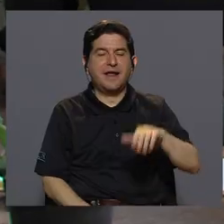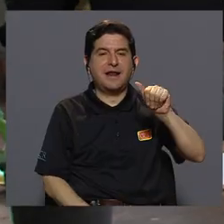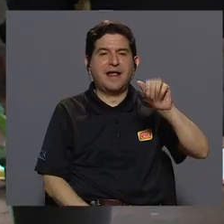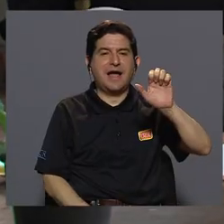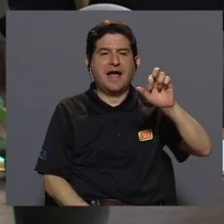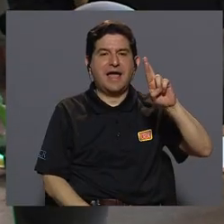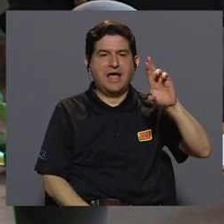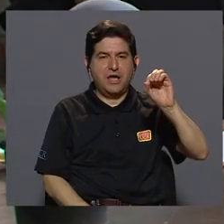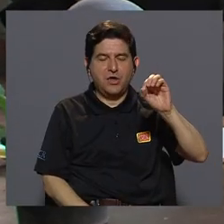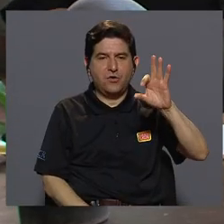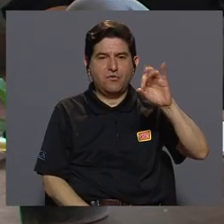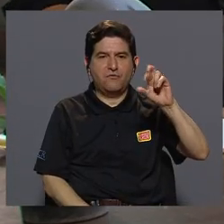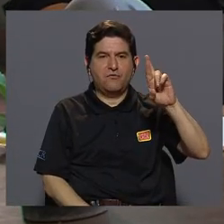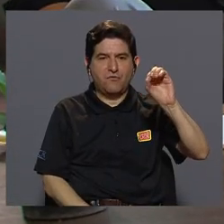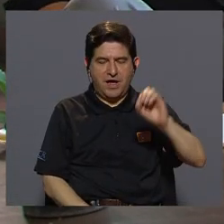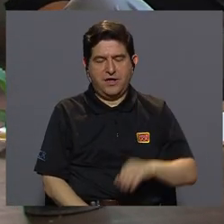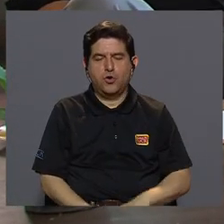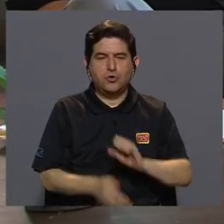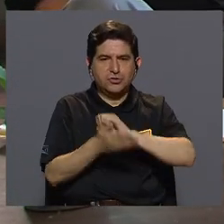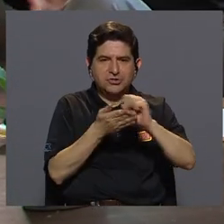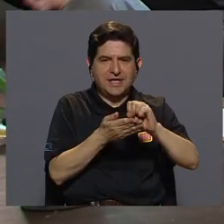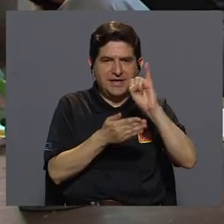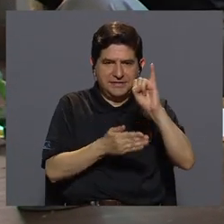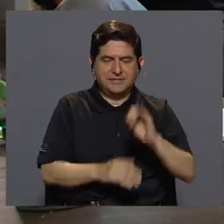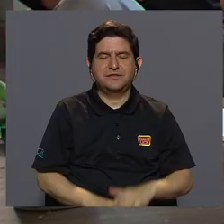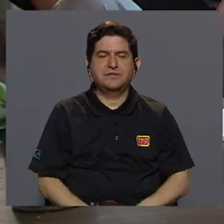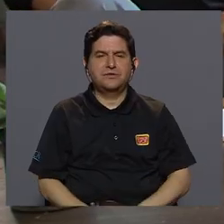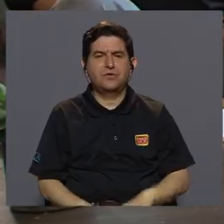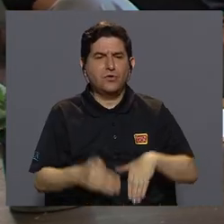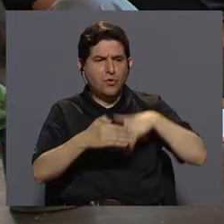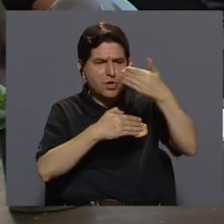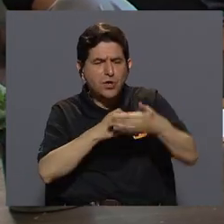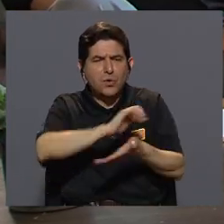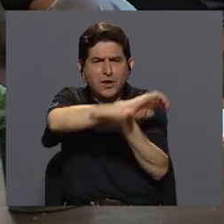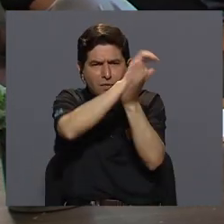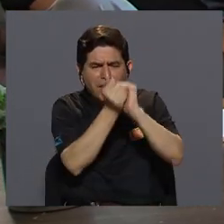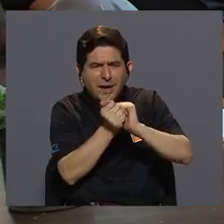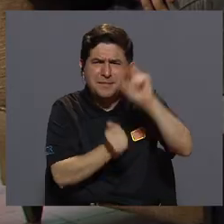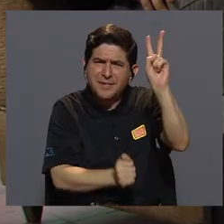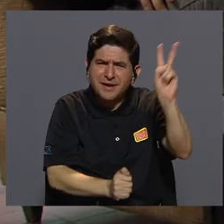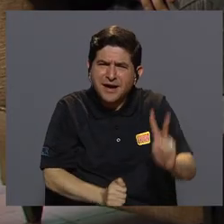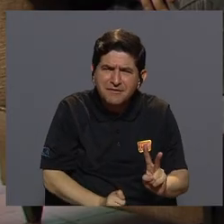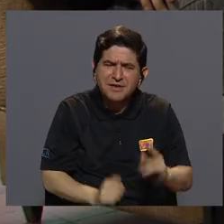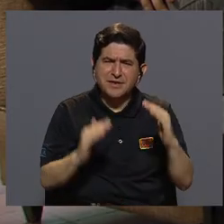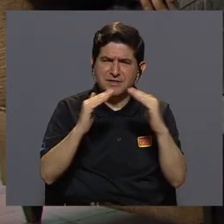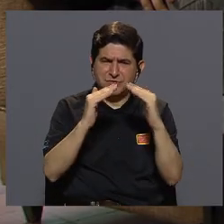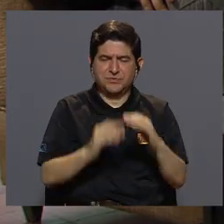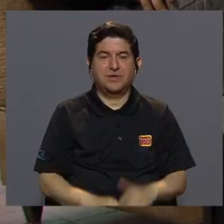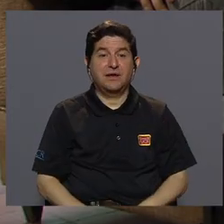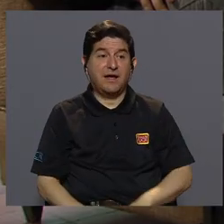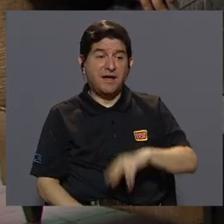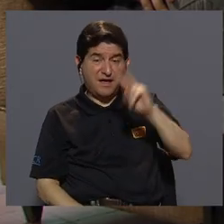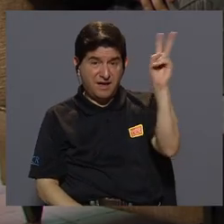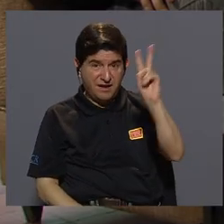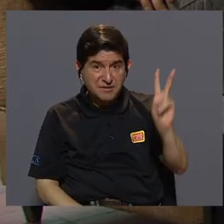Isidro. Y de ahí ustedes dan un salto como familia a Venezuela. De Venezuela fue